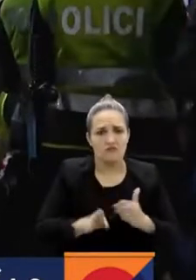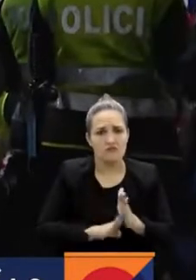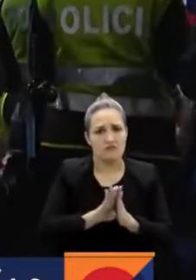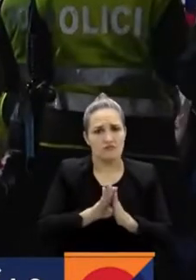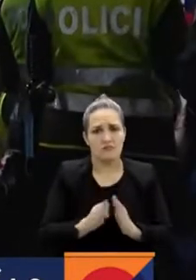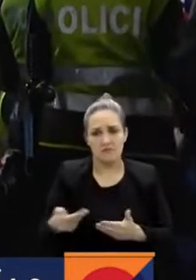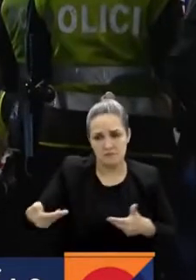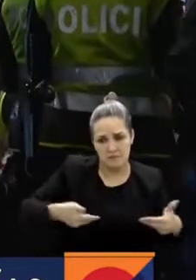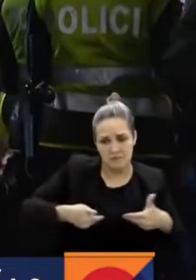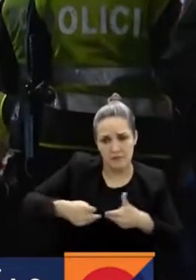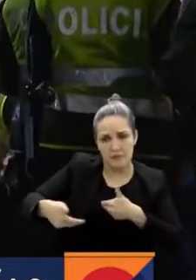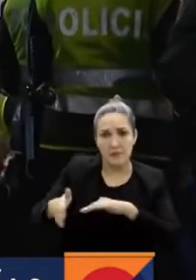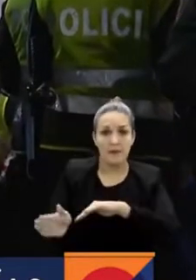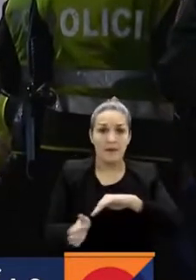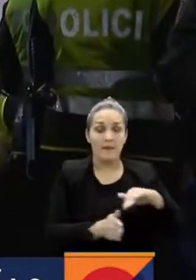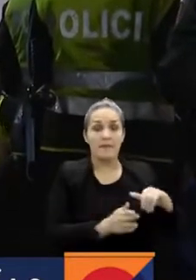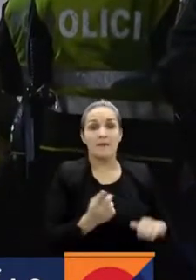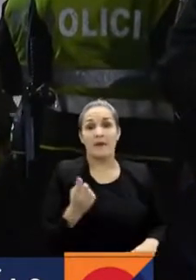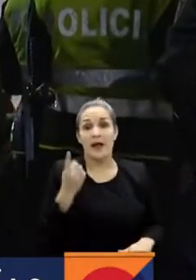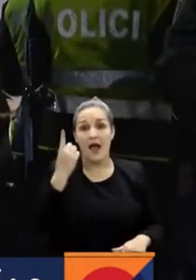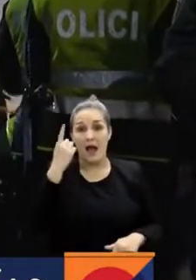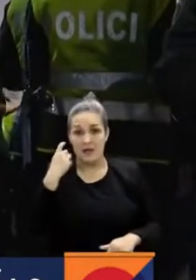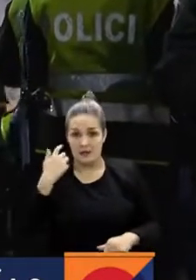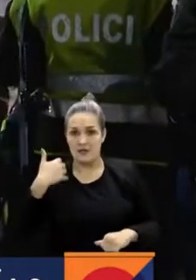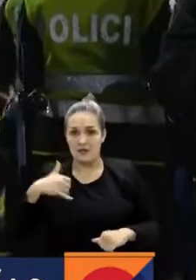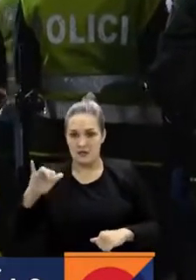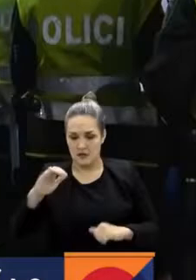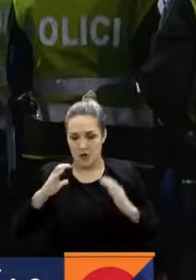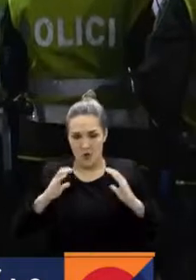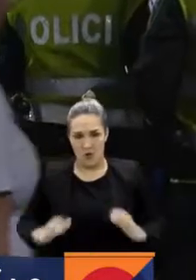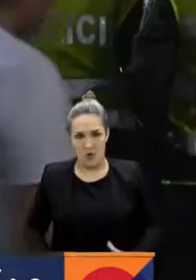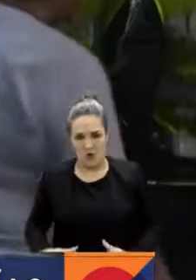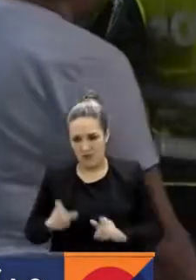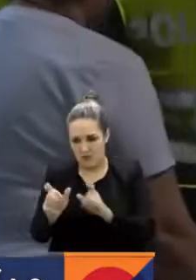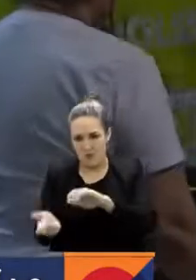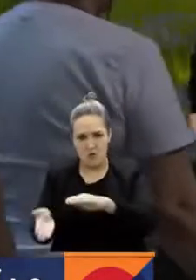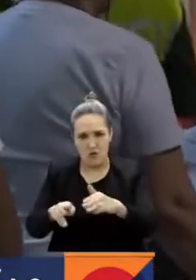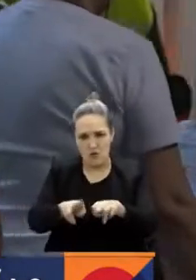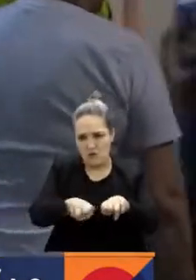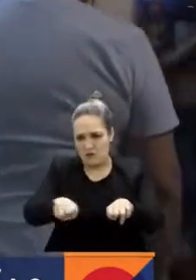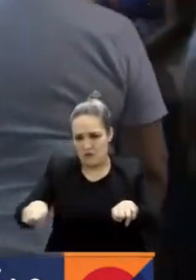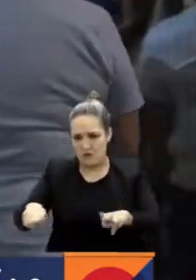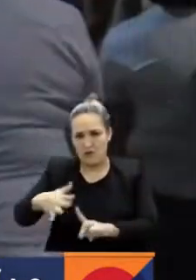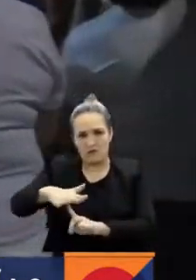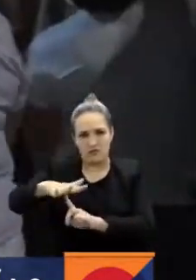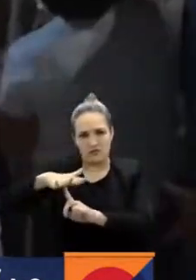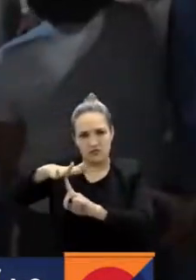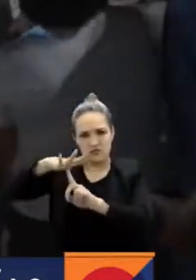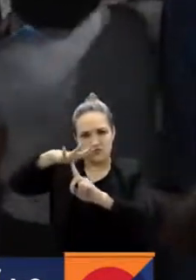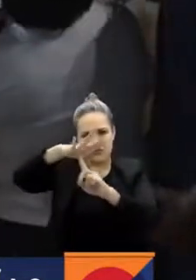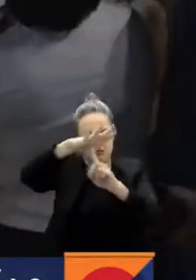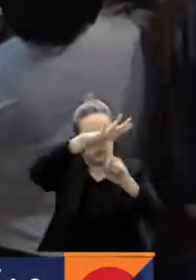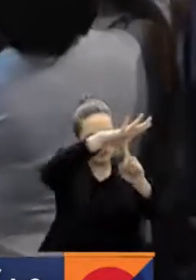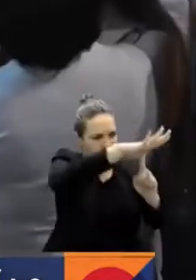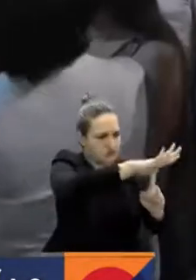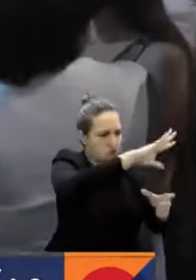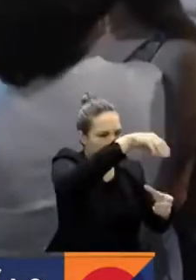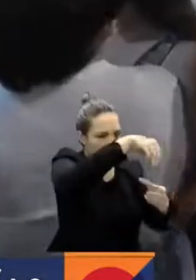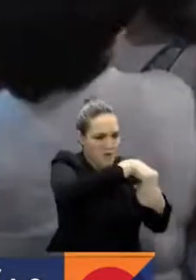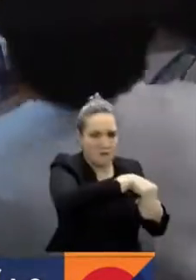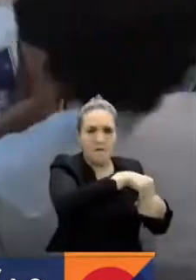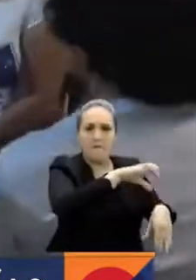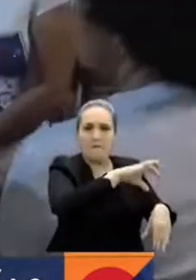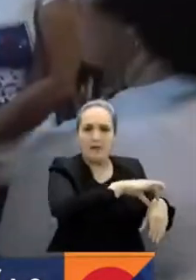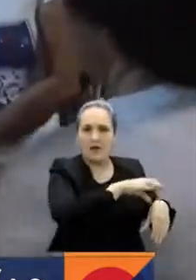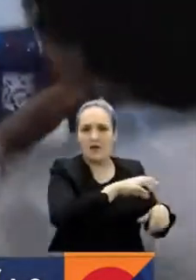Ayer los cuerpos fueron trasladados en helicóptero a la 9ª Brigada del Ejército, hoy permanecen en medicina legal y mañana serán